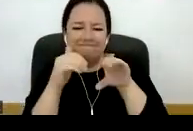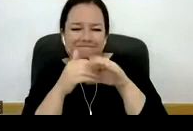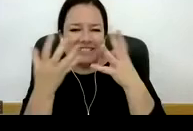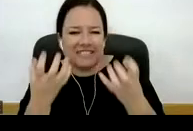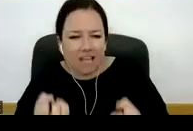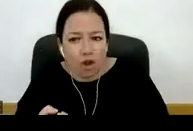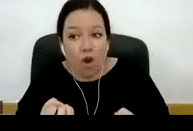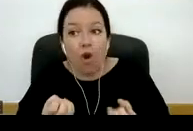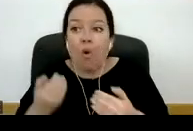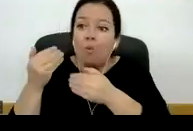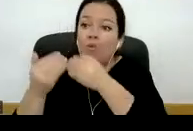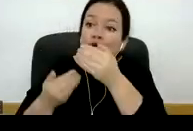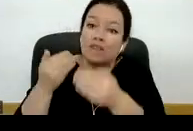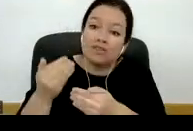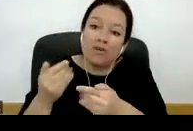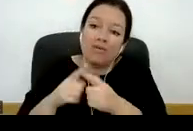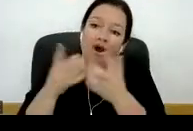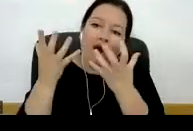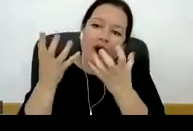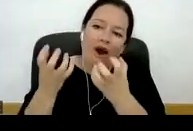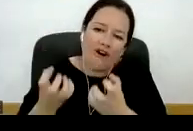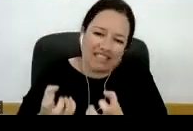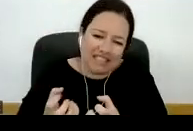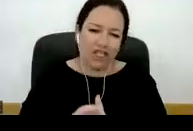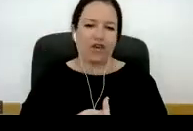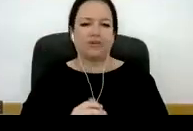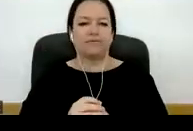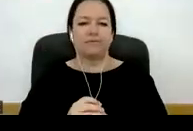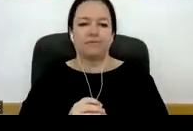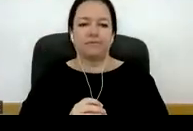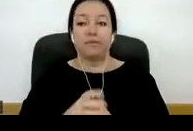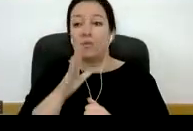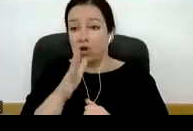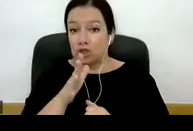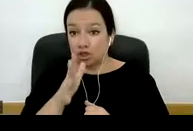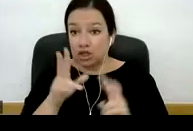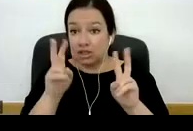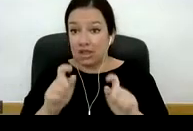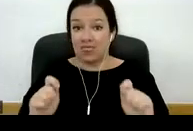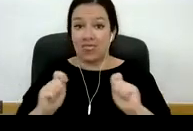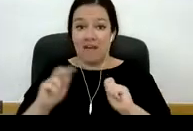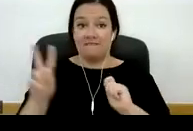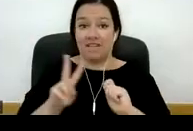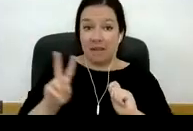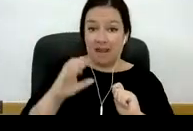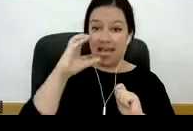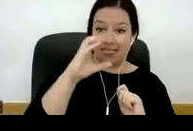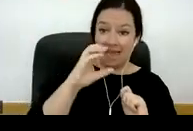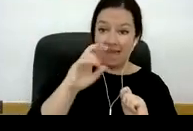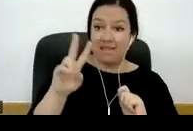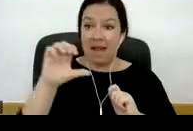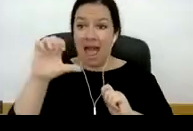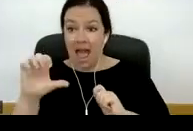esto es un proceso oxidativo, un macroproceso oxidativo. Por lo tanto, cualquier aporte de vitamina C o de vitamina E o de